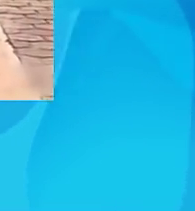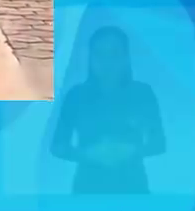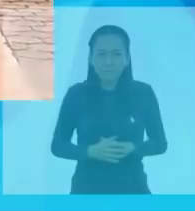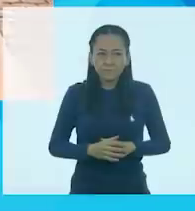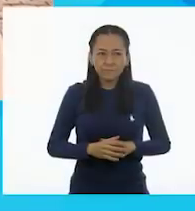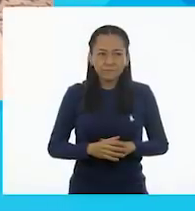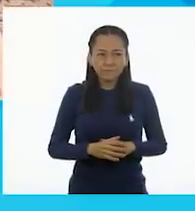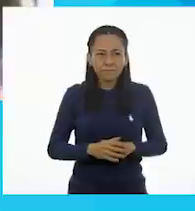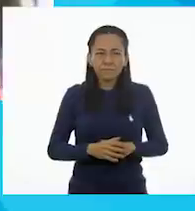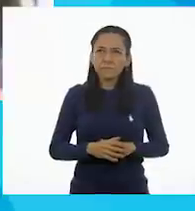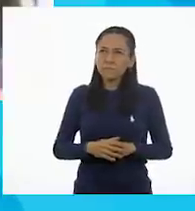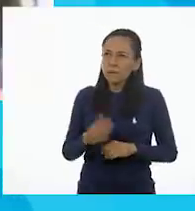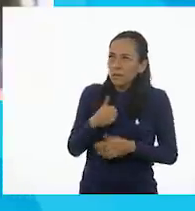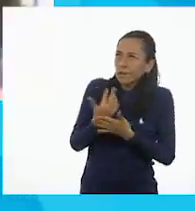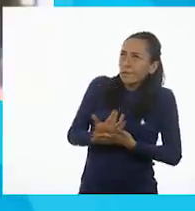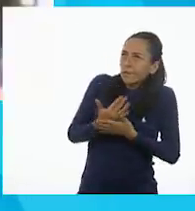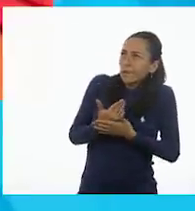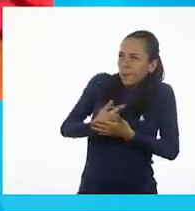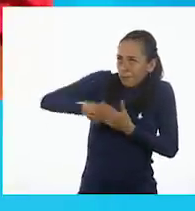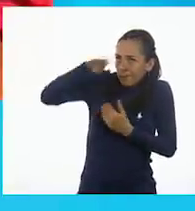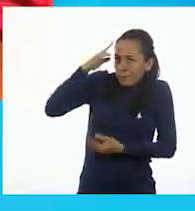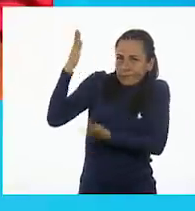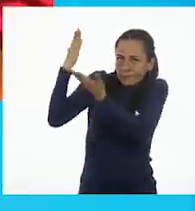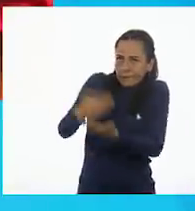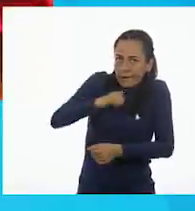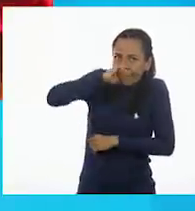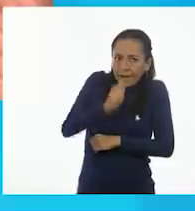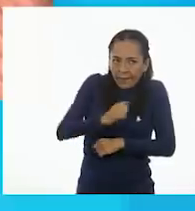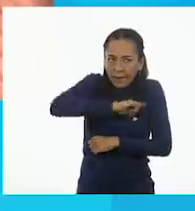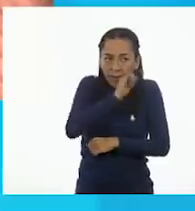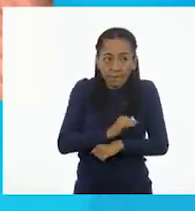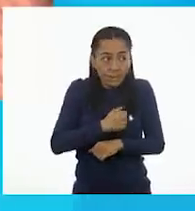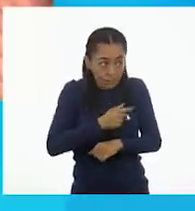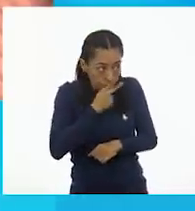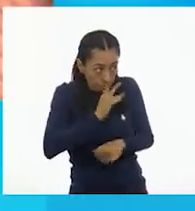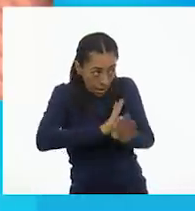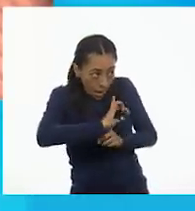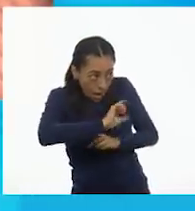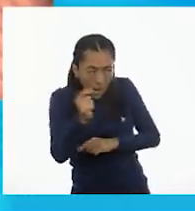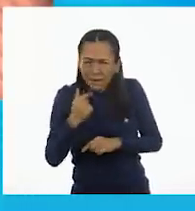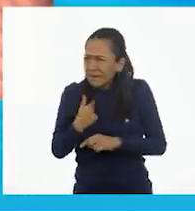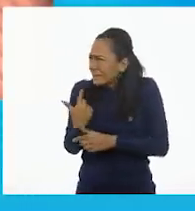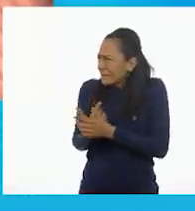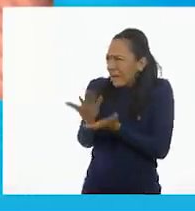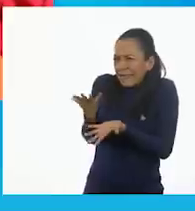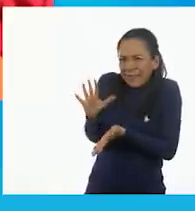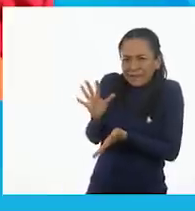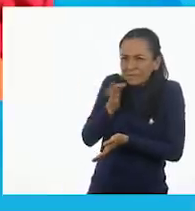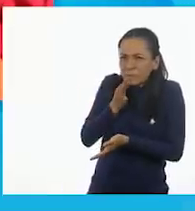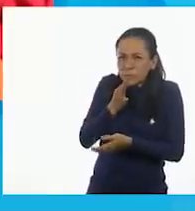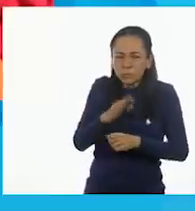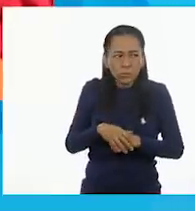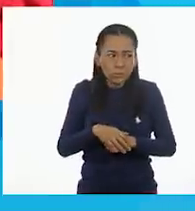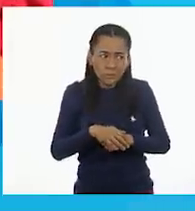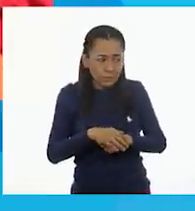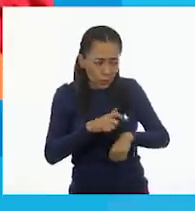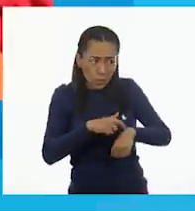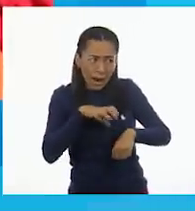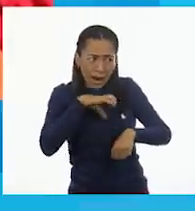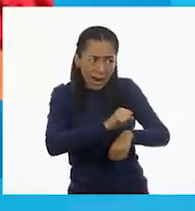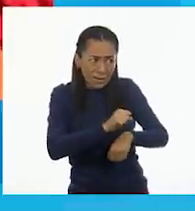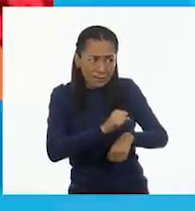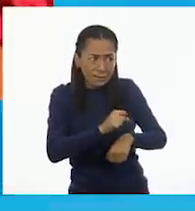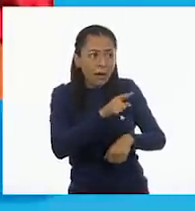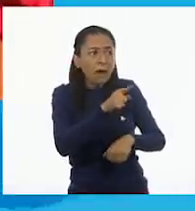Pensé que no llegaba nunca. ¿Ya se fue tu mamá? Hace como 10 minutos. No vas a alcanzar a regresar antes que ella. No te preocupes, Frisco. Tengo